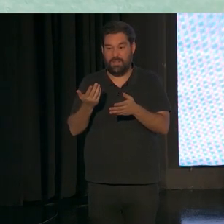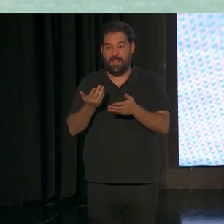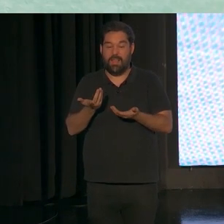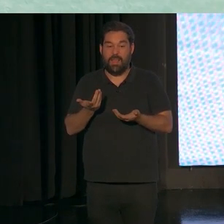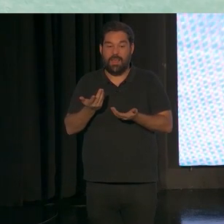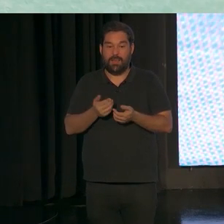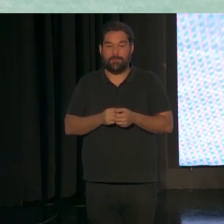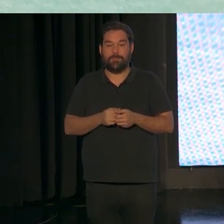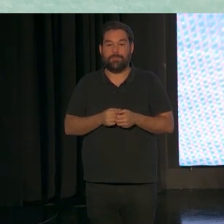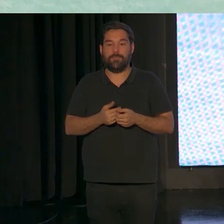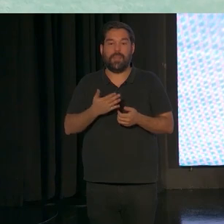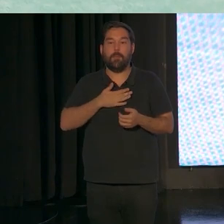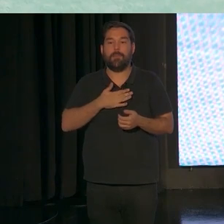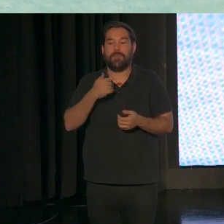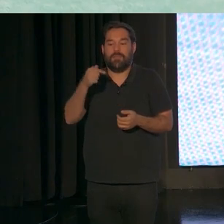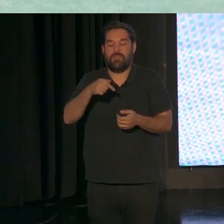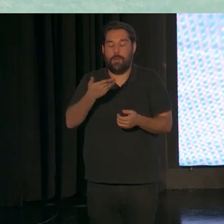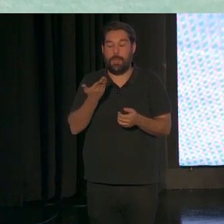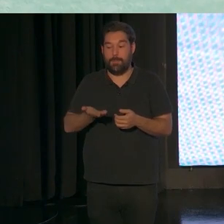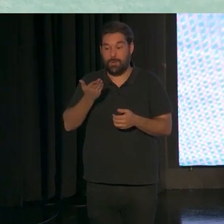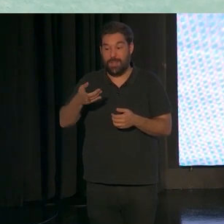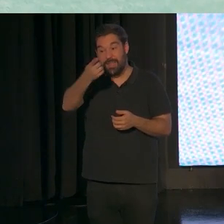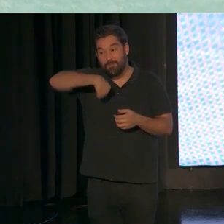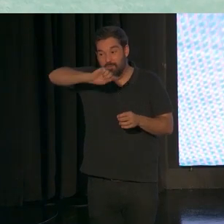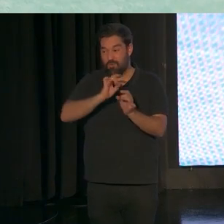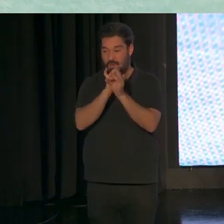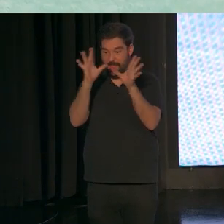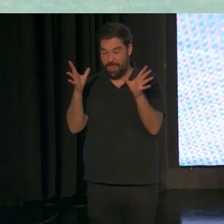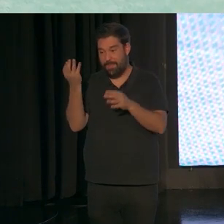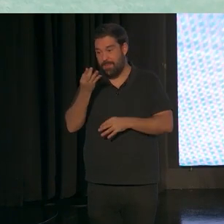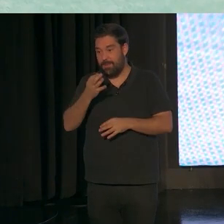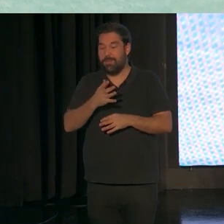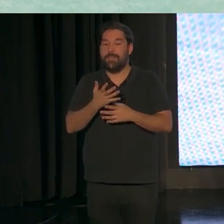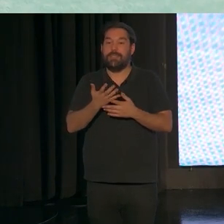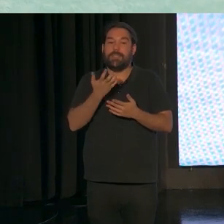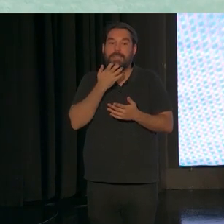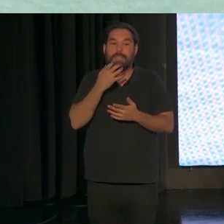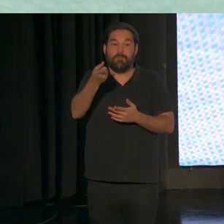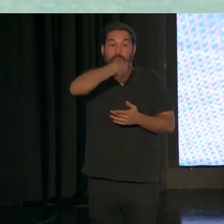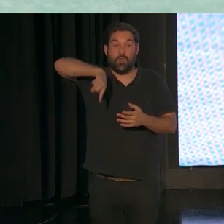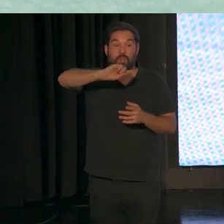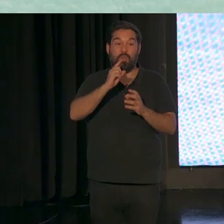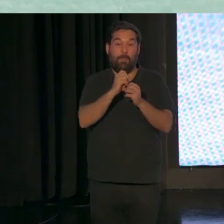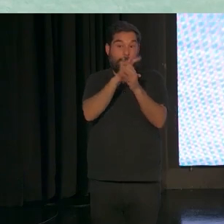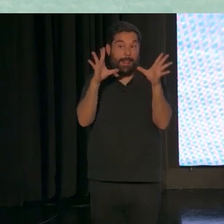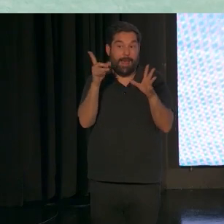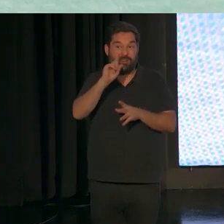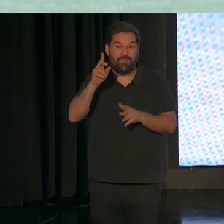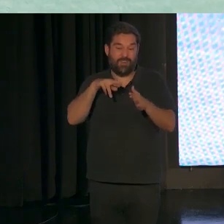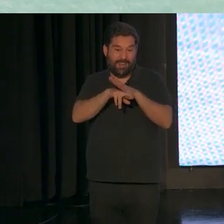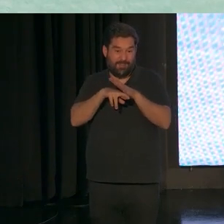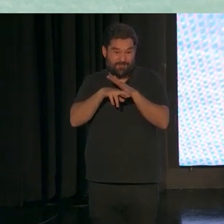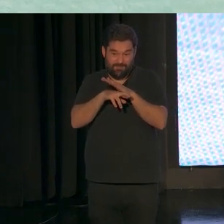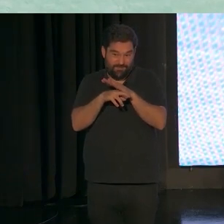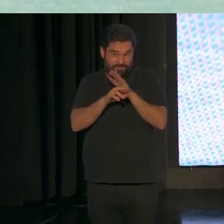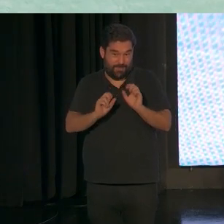centros a mí esto me parece que es muy importante que lo tengáis Claro porque si no estamos malgastando un recurso Y eso aquí que